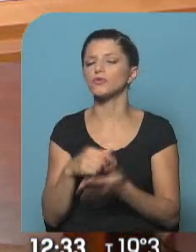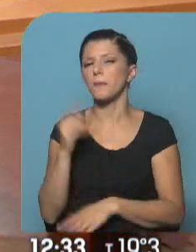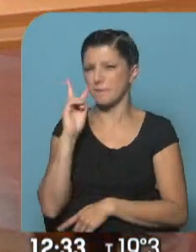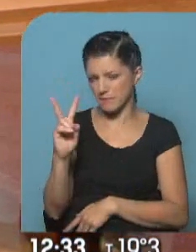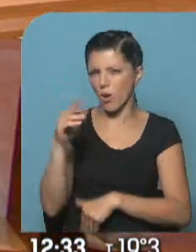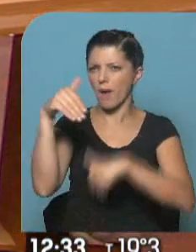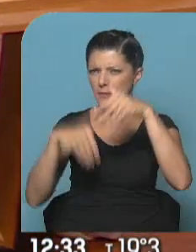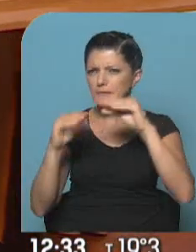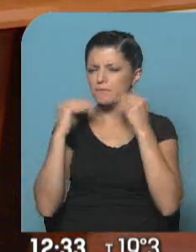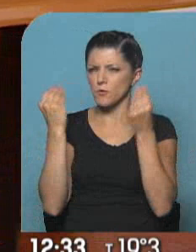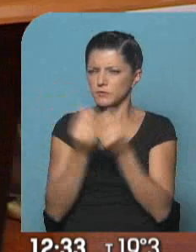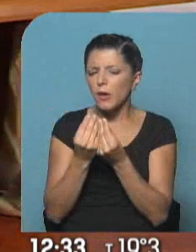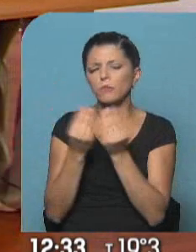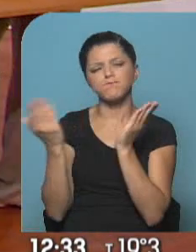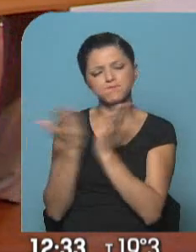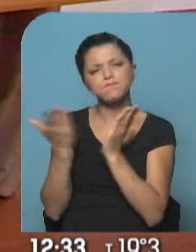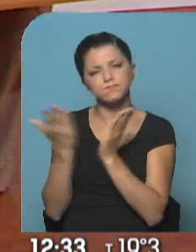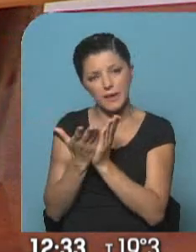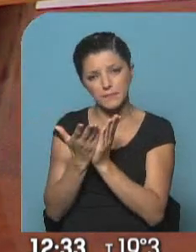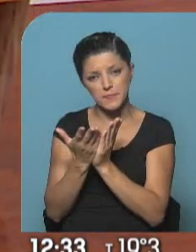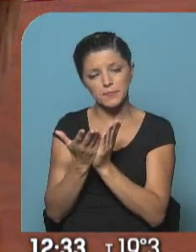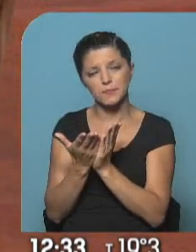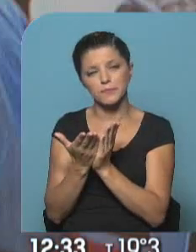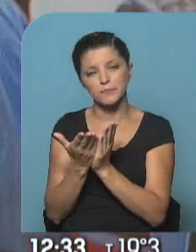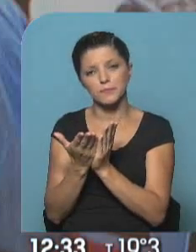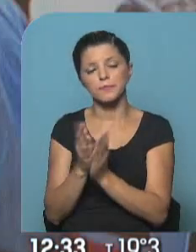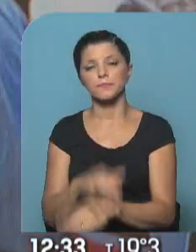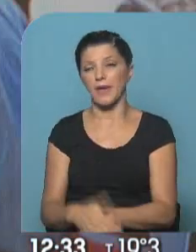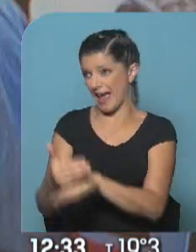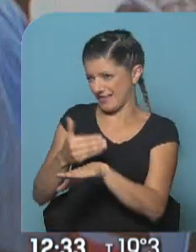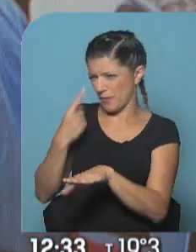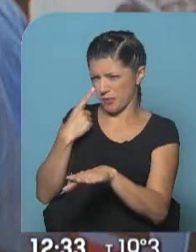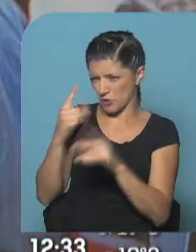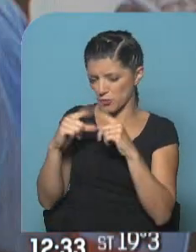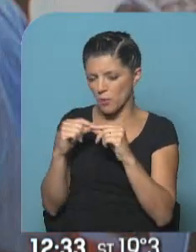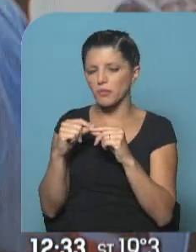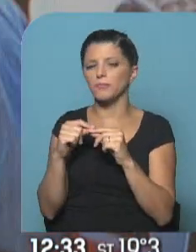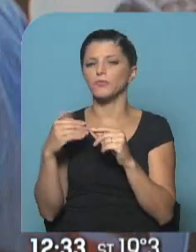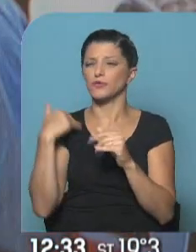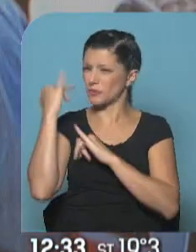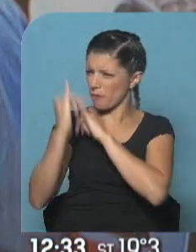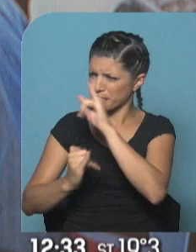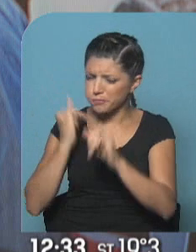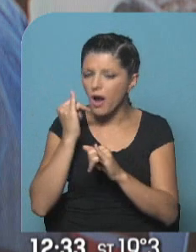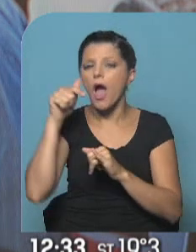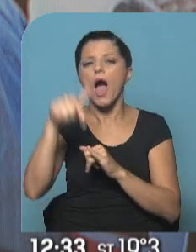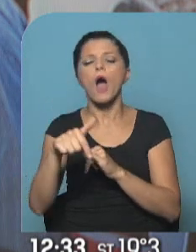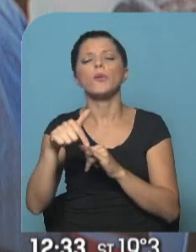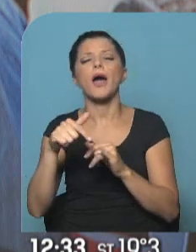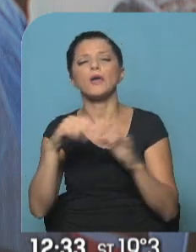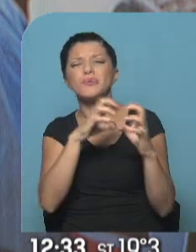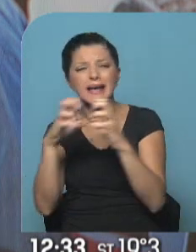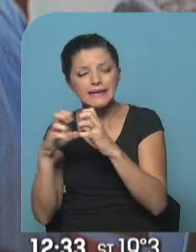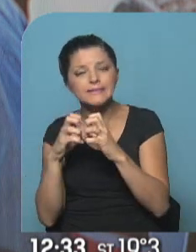lo veníamos anticipando antes de que se conocieran los datos, que Chile está atravesando un momento de crisis de representación